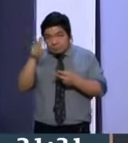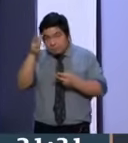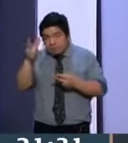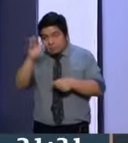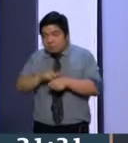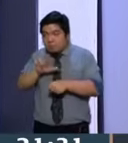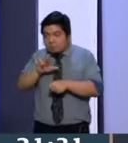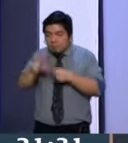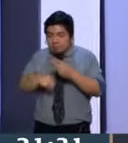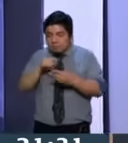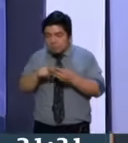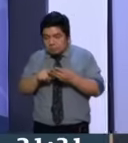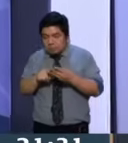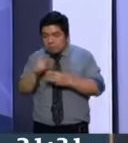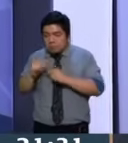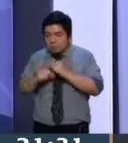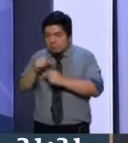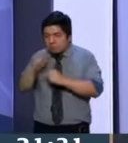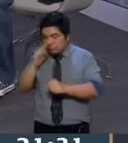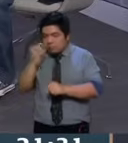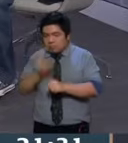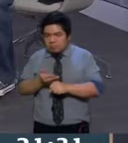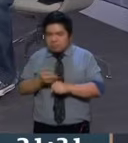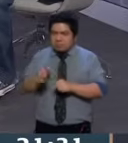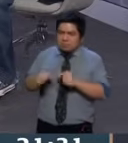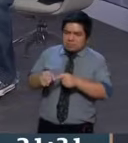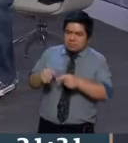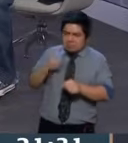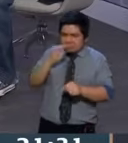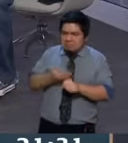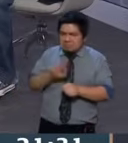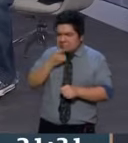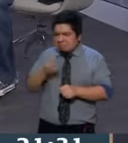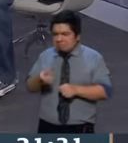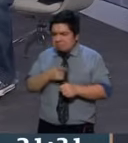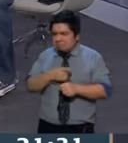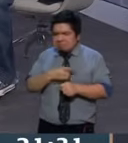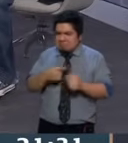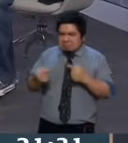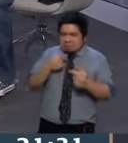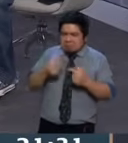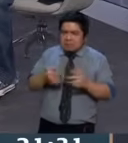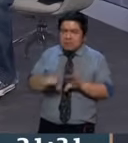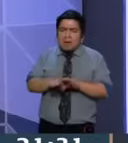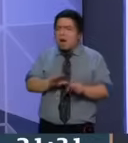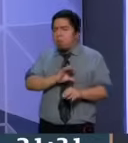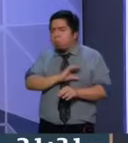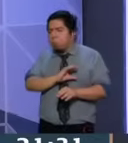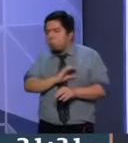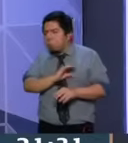mayores es parte de estos circuitos de bienestar. De forma responsable es una manera de decir que solamente son buenas intenciones. Son pedazos de un